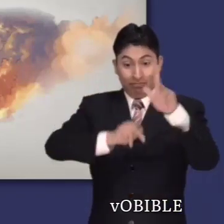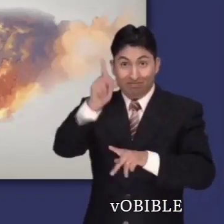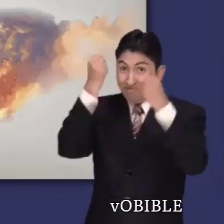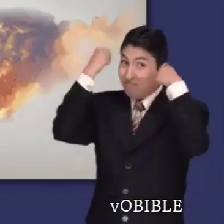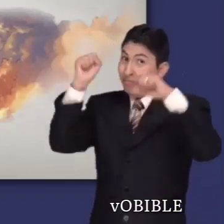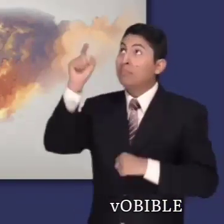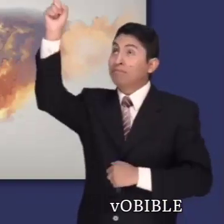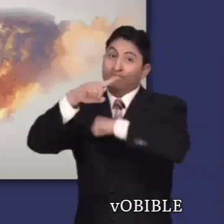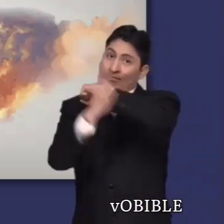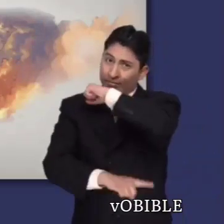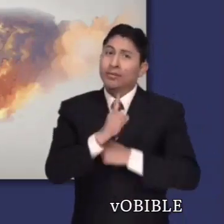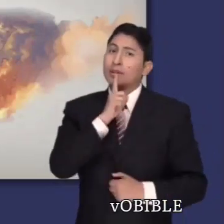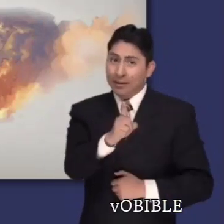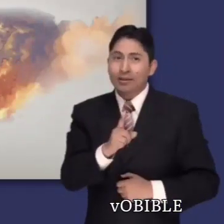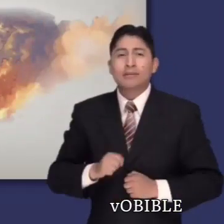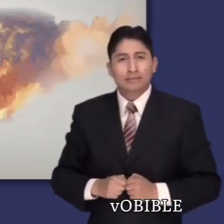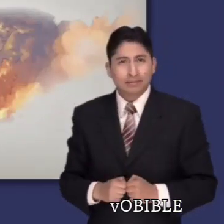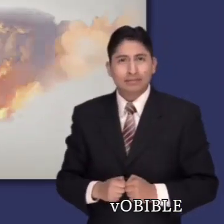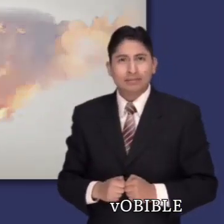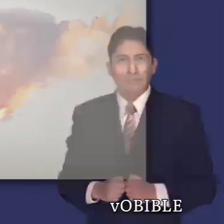un ejemplo que nos sirve de advertencia.